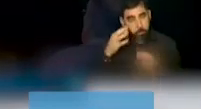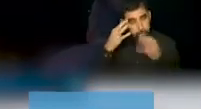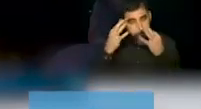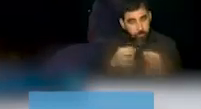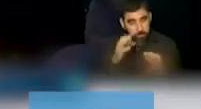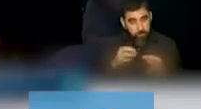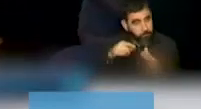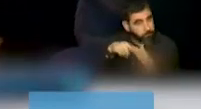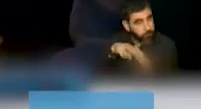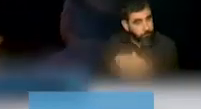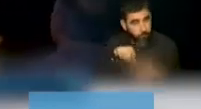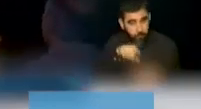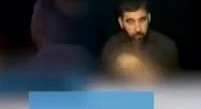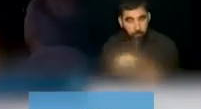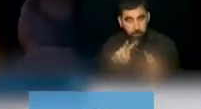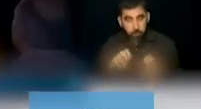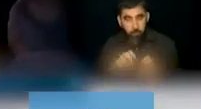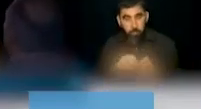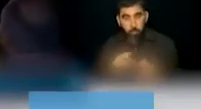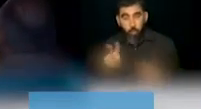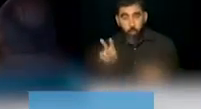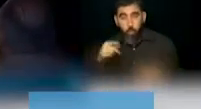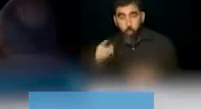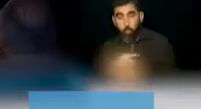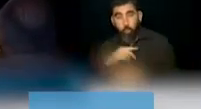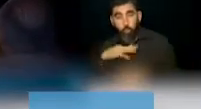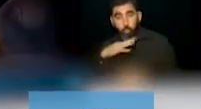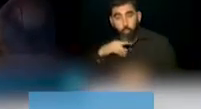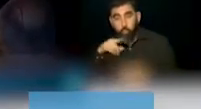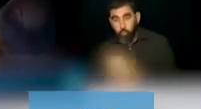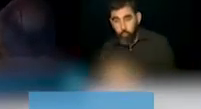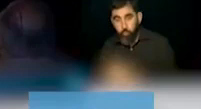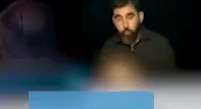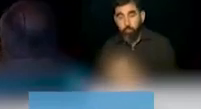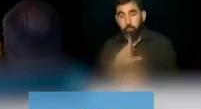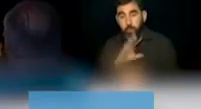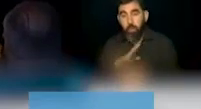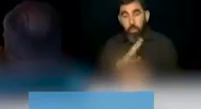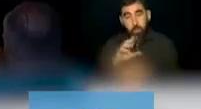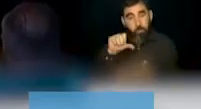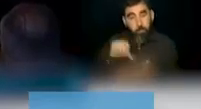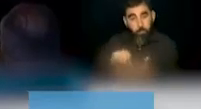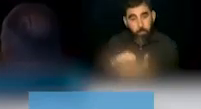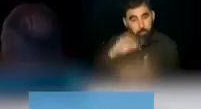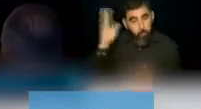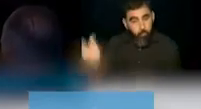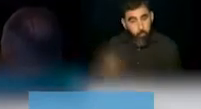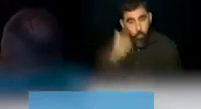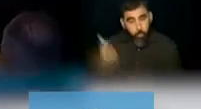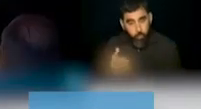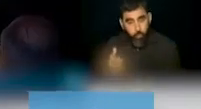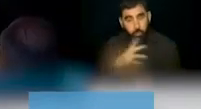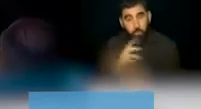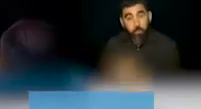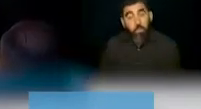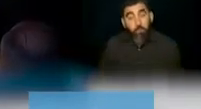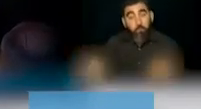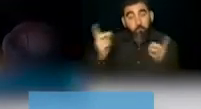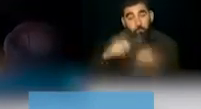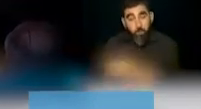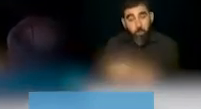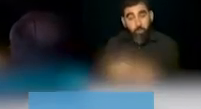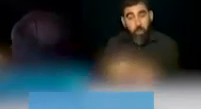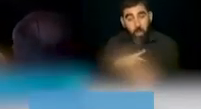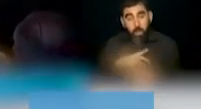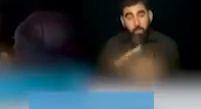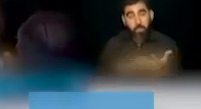el país, no había tele, ¿no es cierto?, no había WhatsApp, no había redes, entonces tenía una imagen difusa, quizás grandiosa,